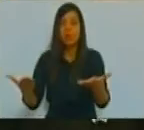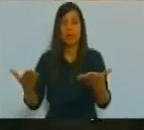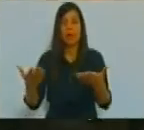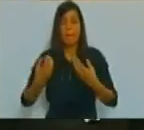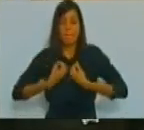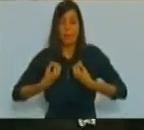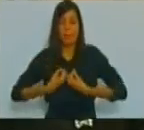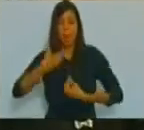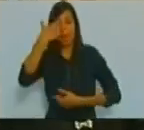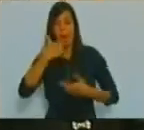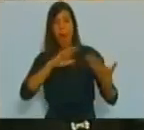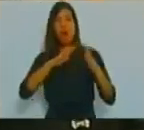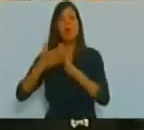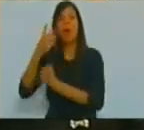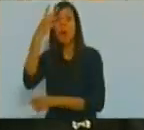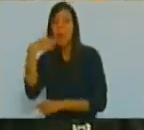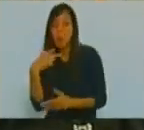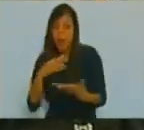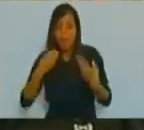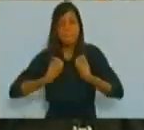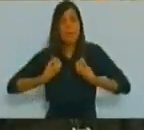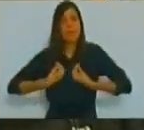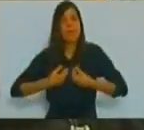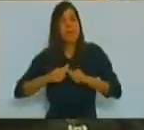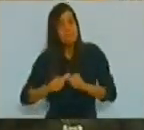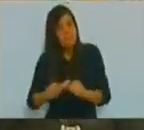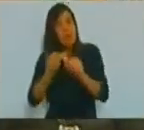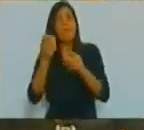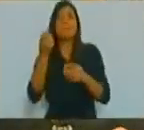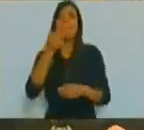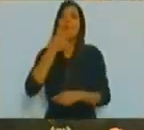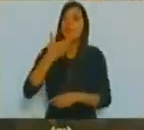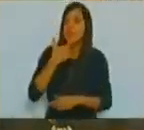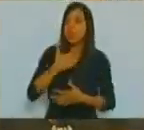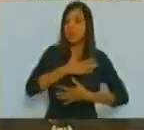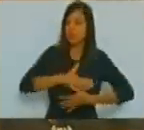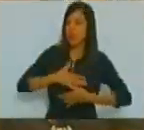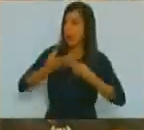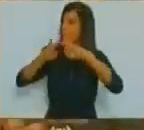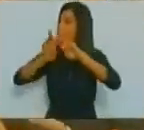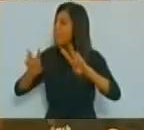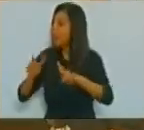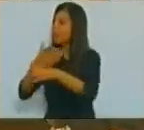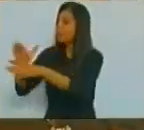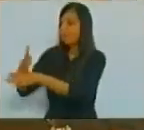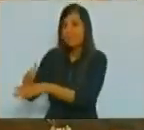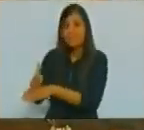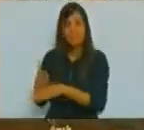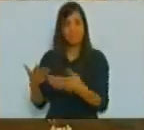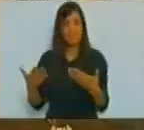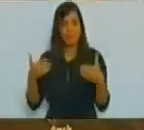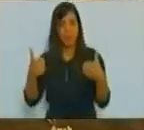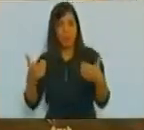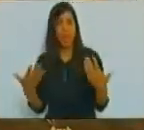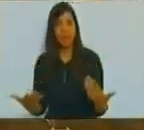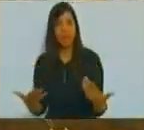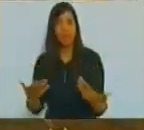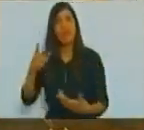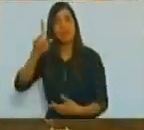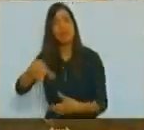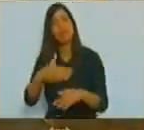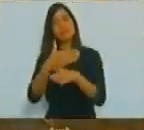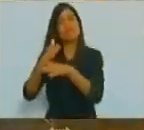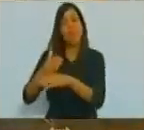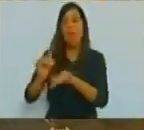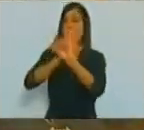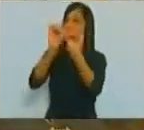vida a consolidar la vida bonita a consolidar la paz a consolidar la